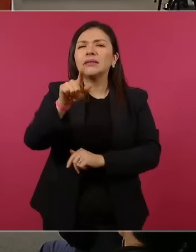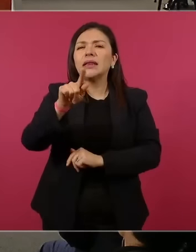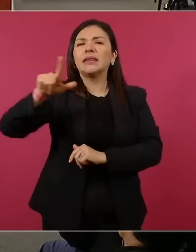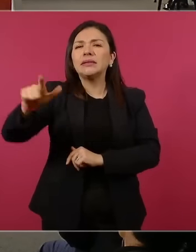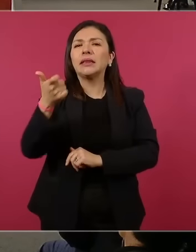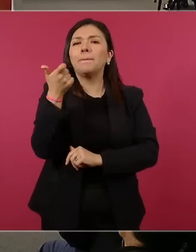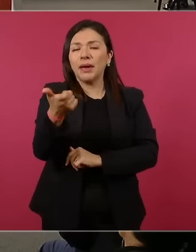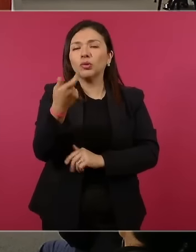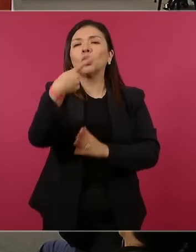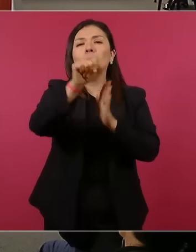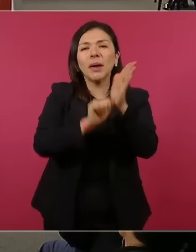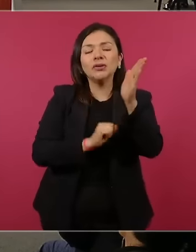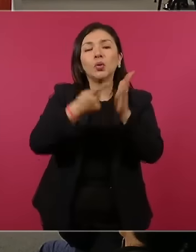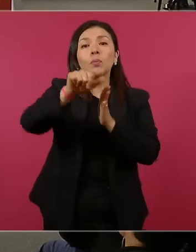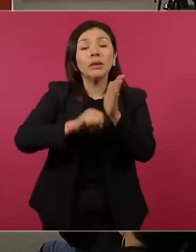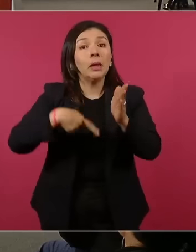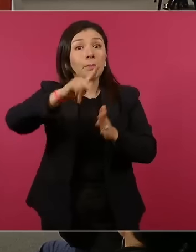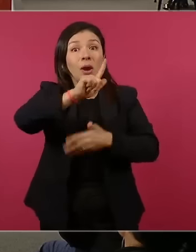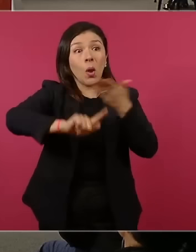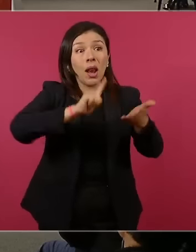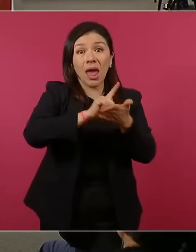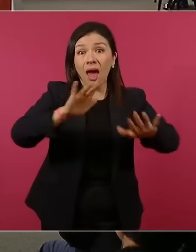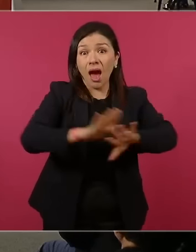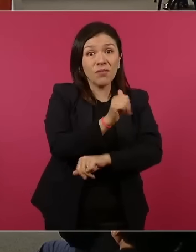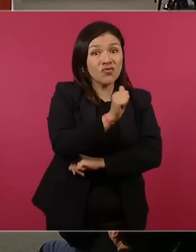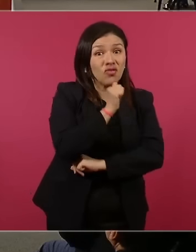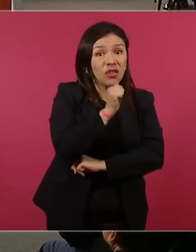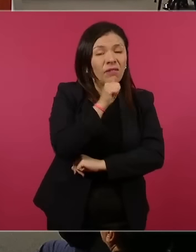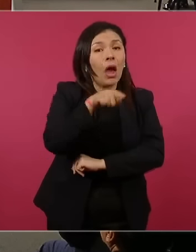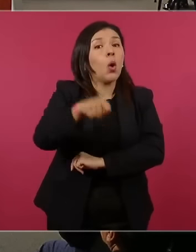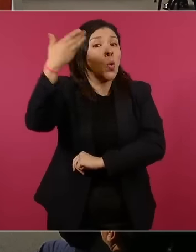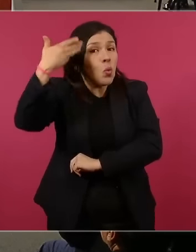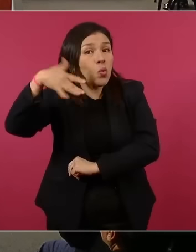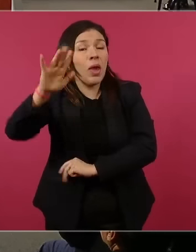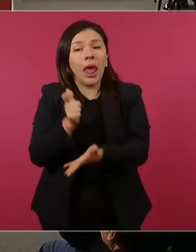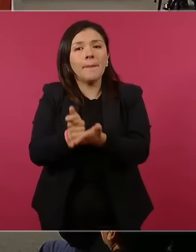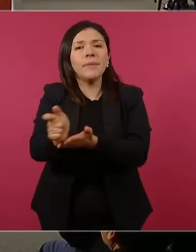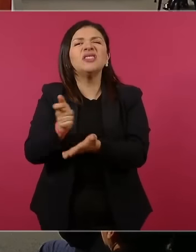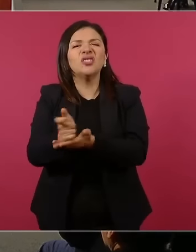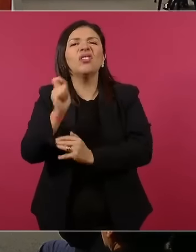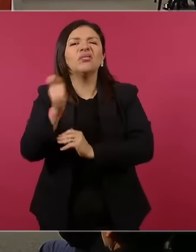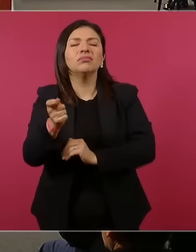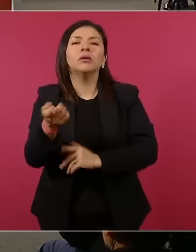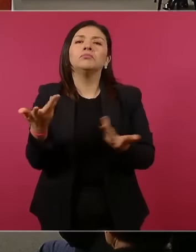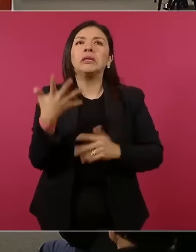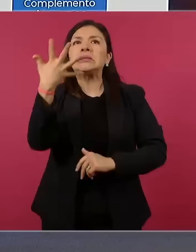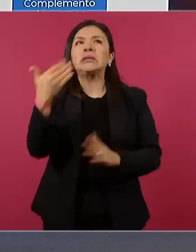13,077 pesos al mes, sin la reforma hubiera tenido una pensión de